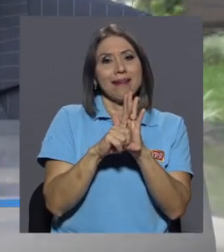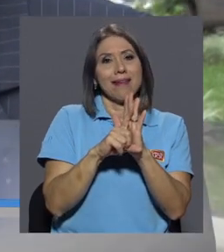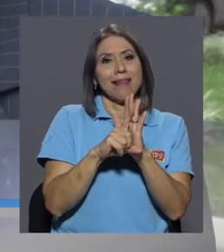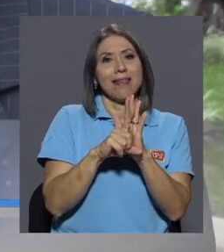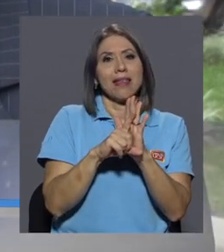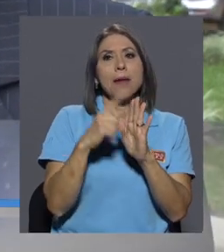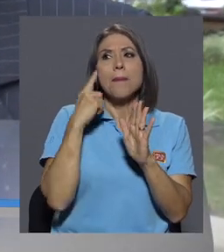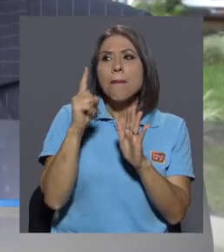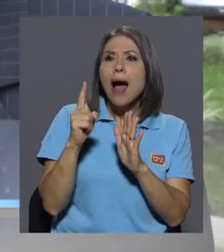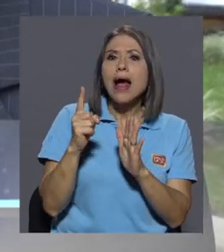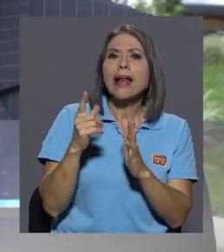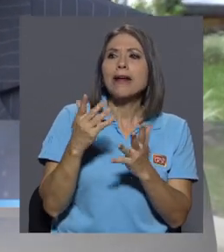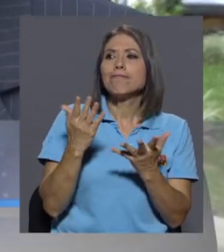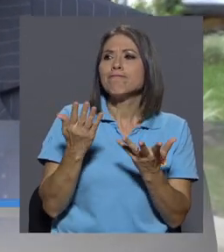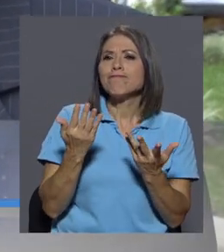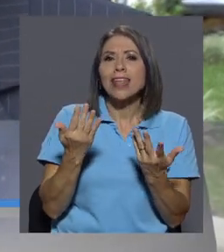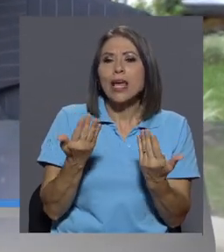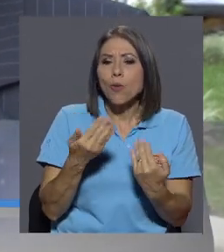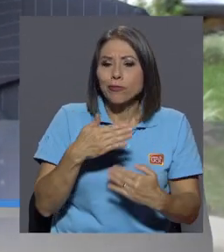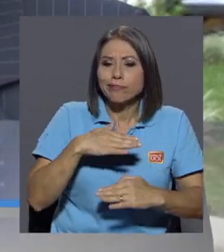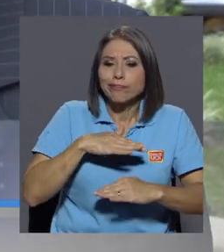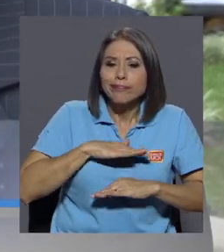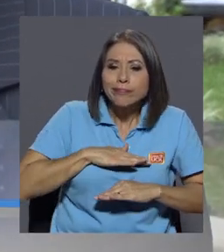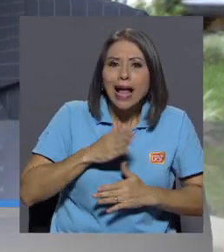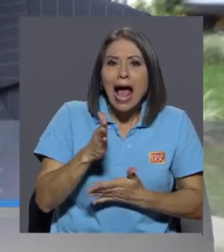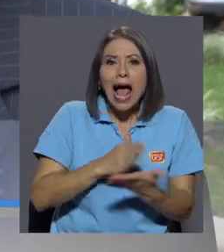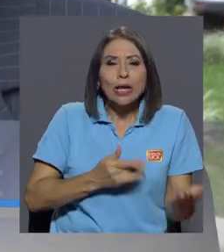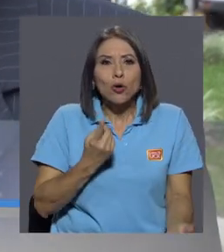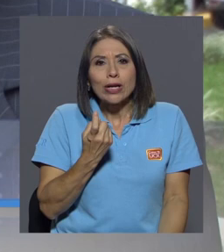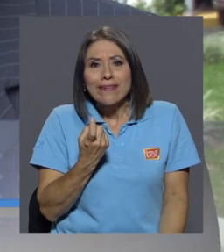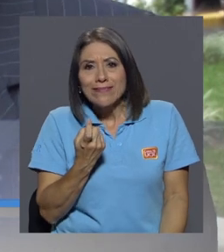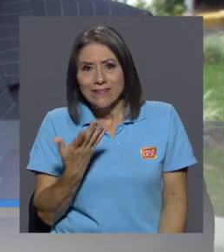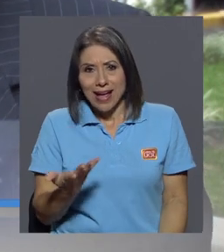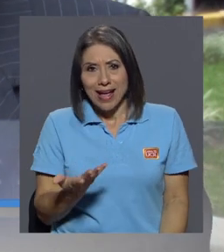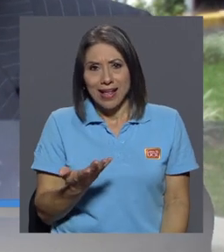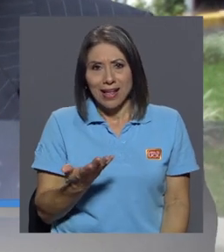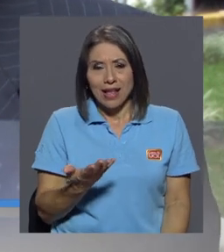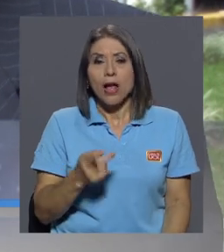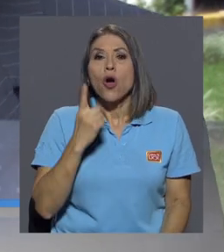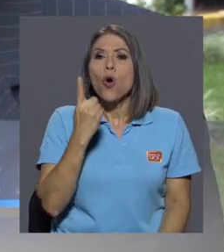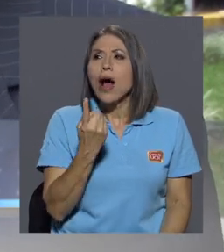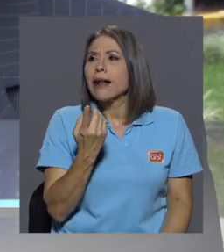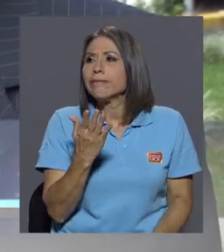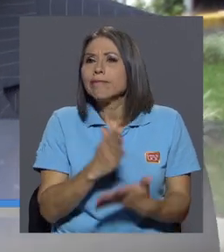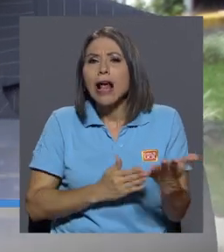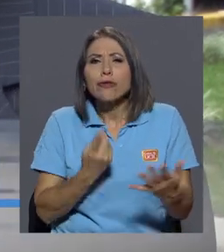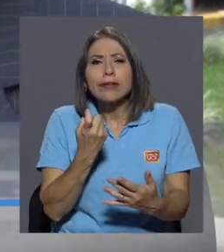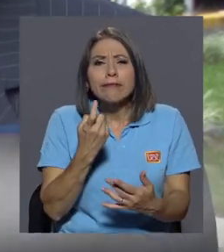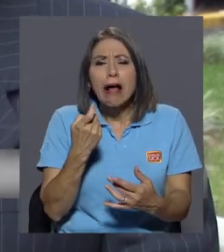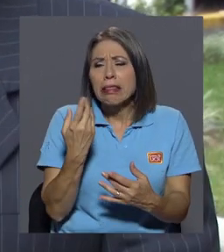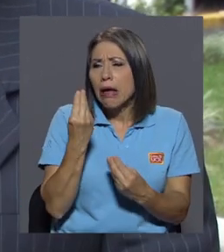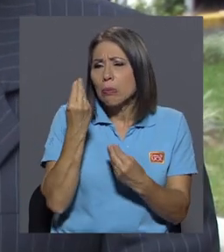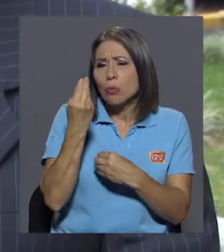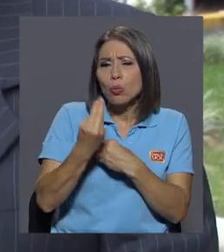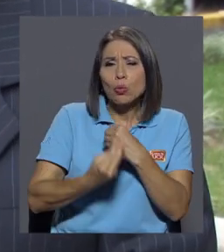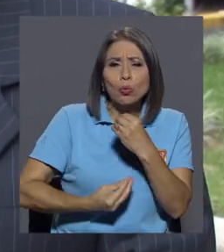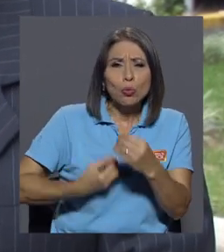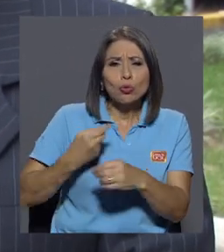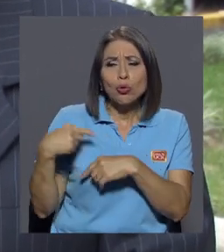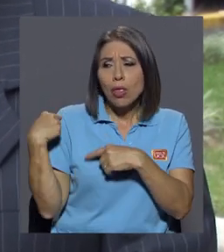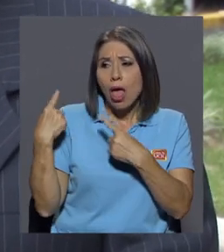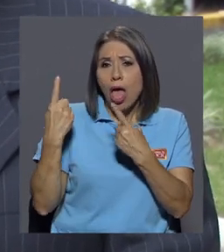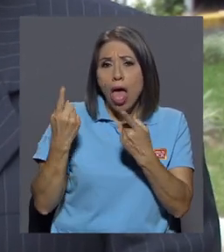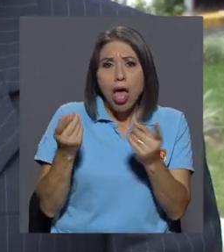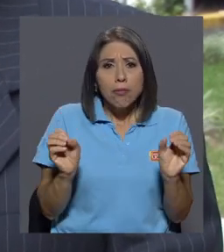un vacío existente, o mejor dicho, un vacío preexistente desde hace mucho tiempo y